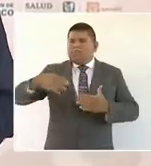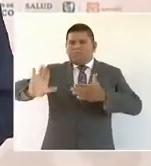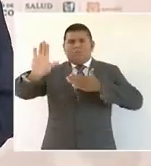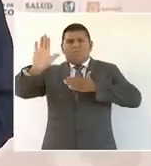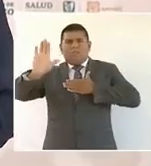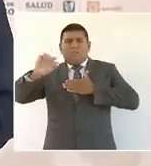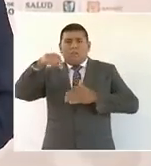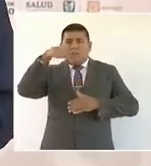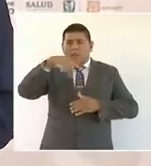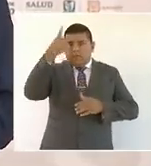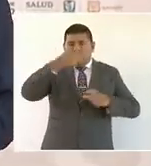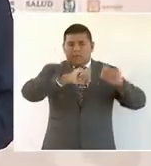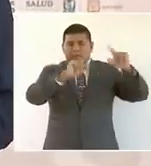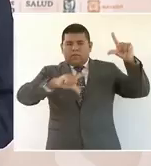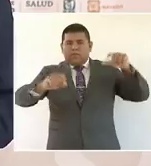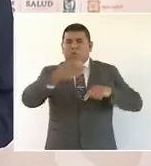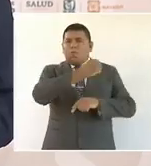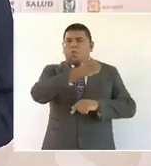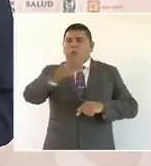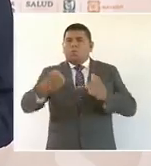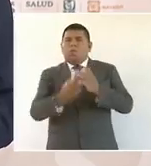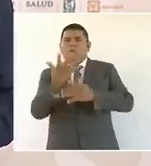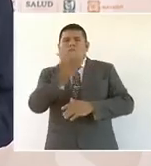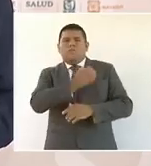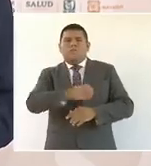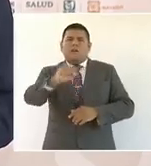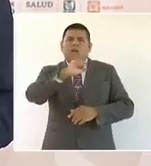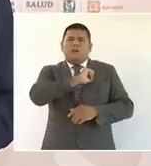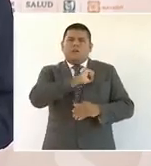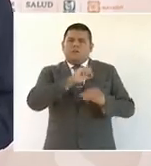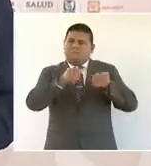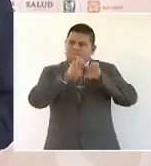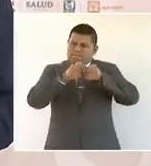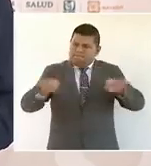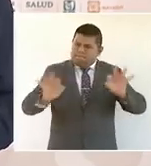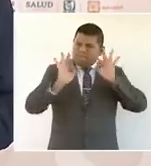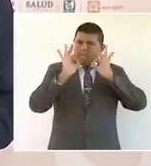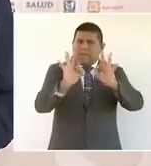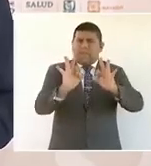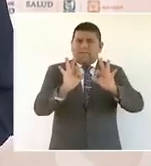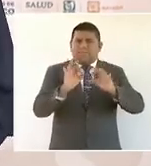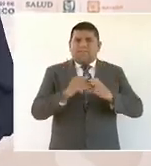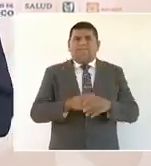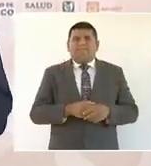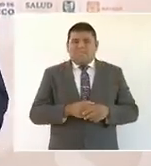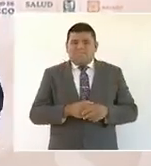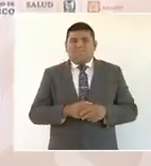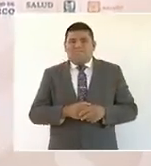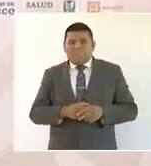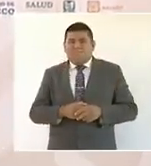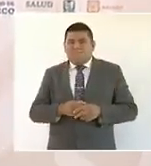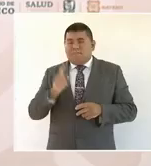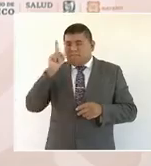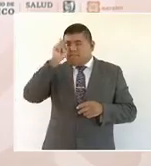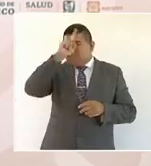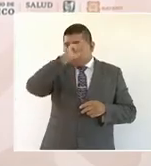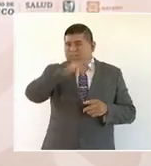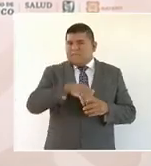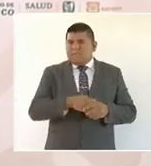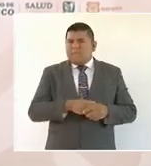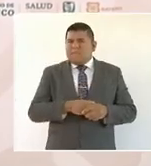sistema de salud de calidad universal Es decir, que